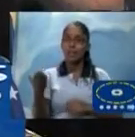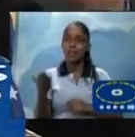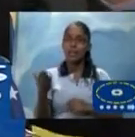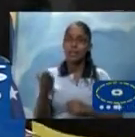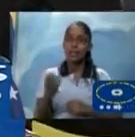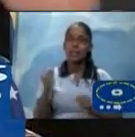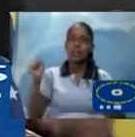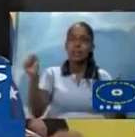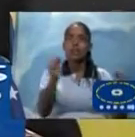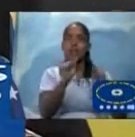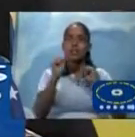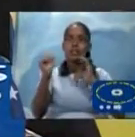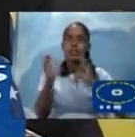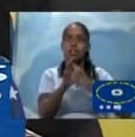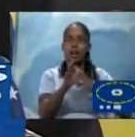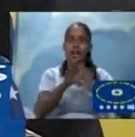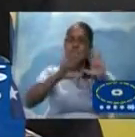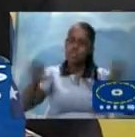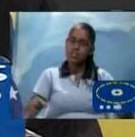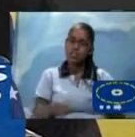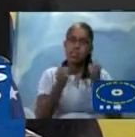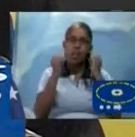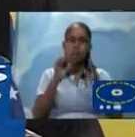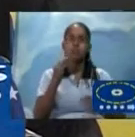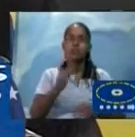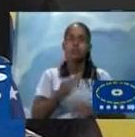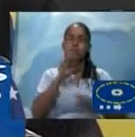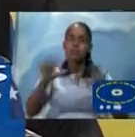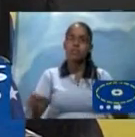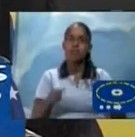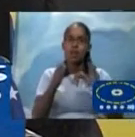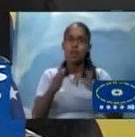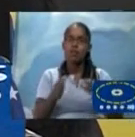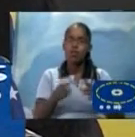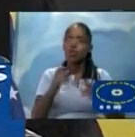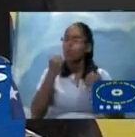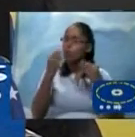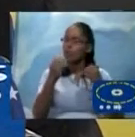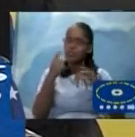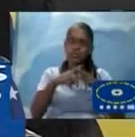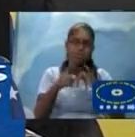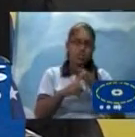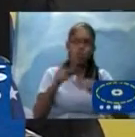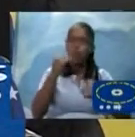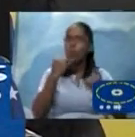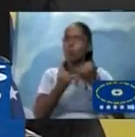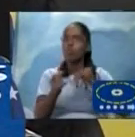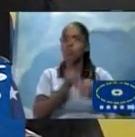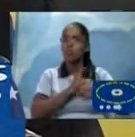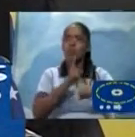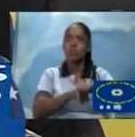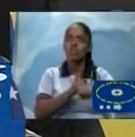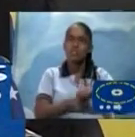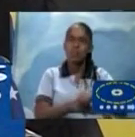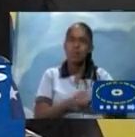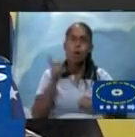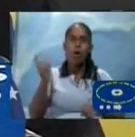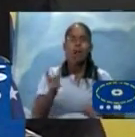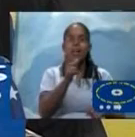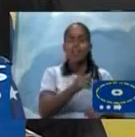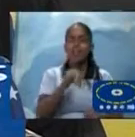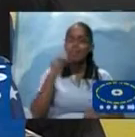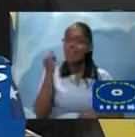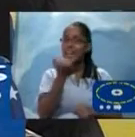de que salvo siempre salvo. Y cuántas cosas no han salido en estos últimos tiempos. Gente